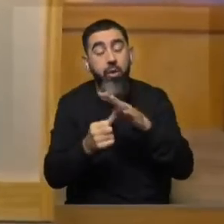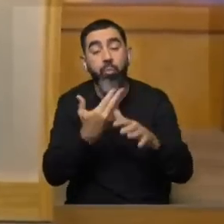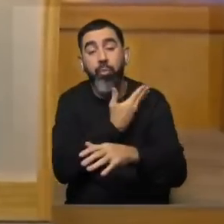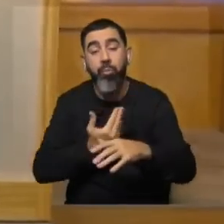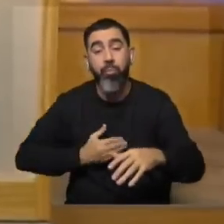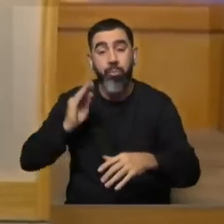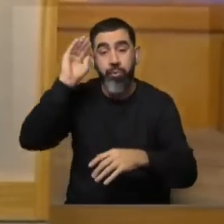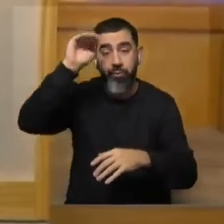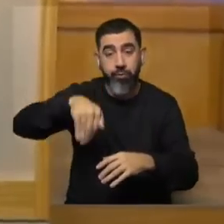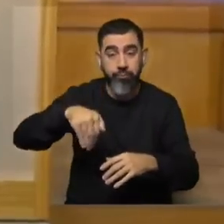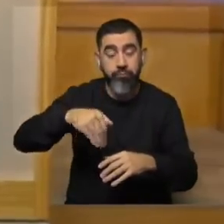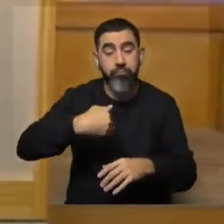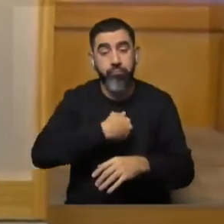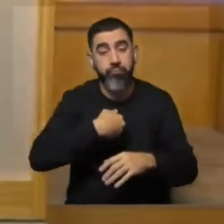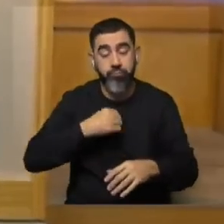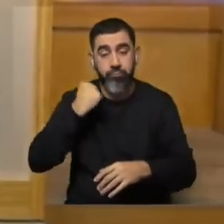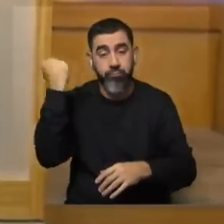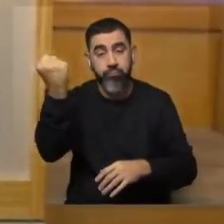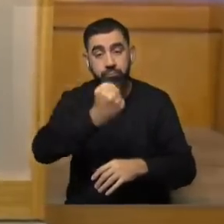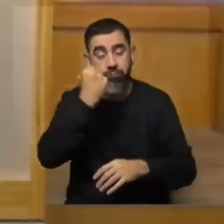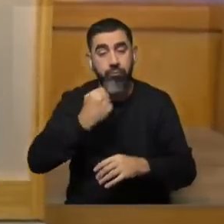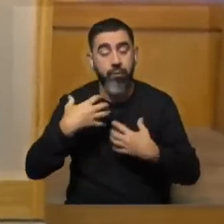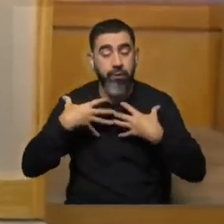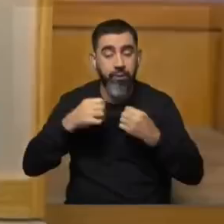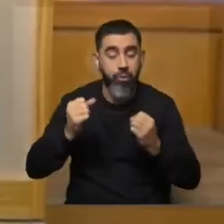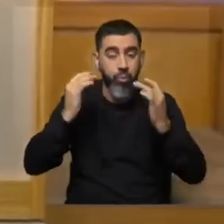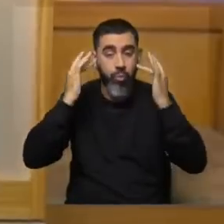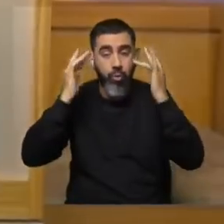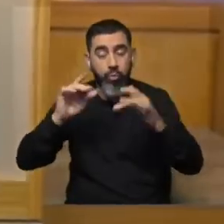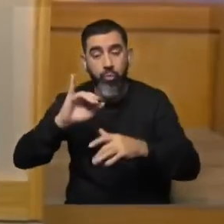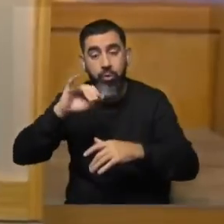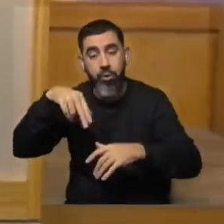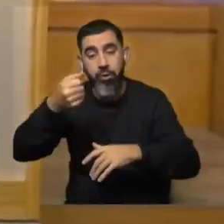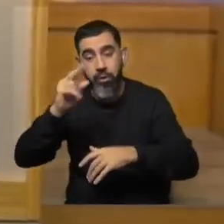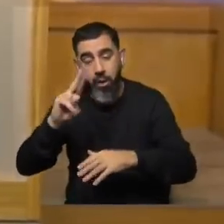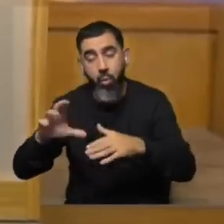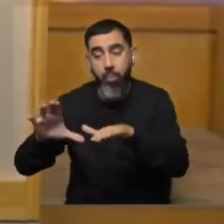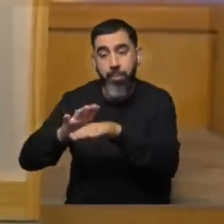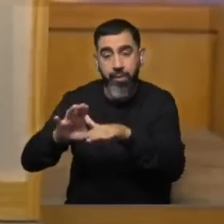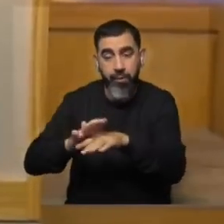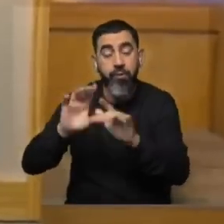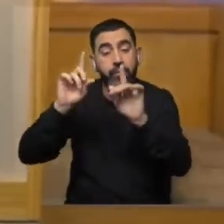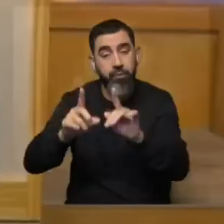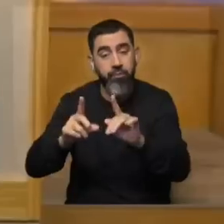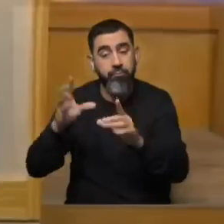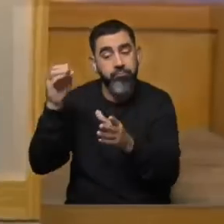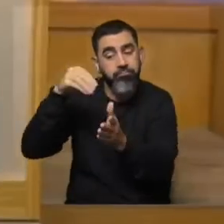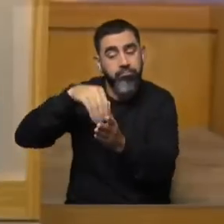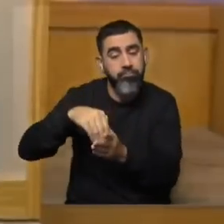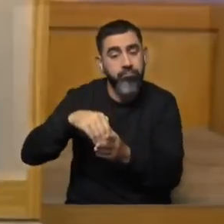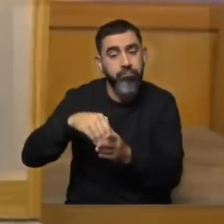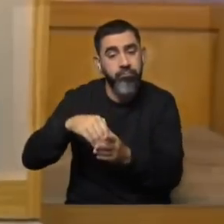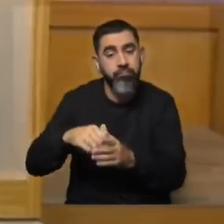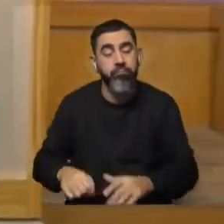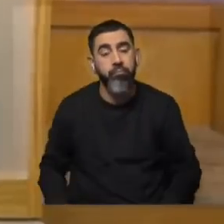de la república con un rol importante de la sectoriales de salud de Educación el inau el Ministerio de desarrollo social y también incorpora una